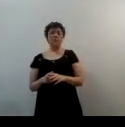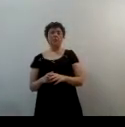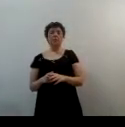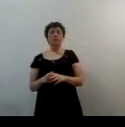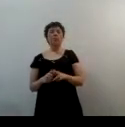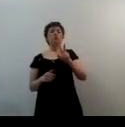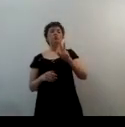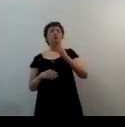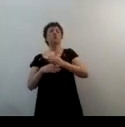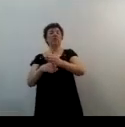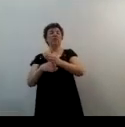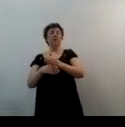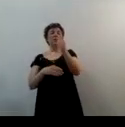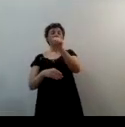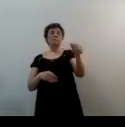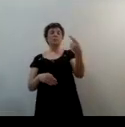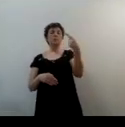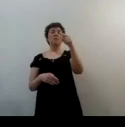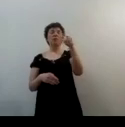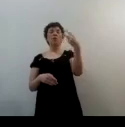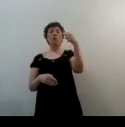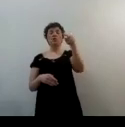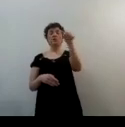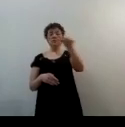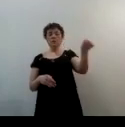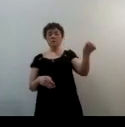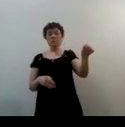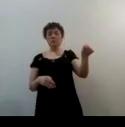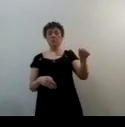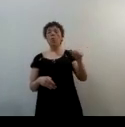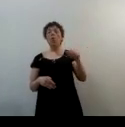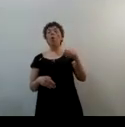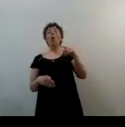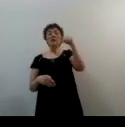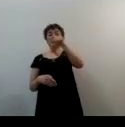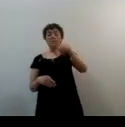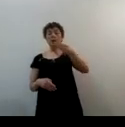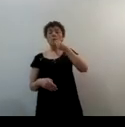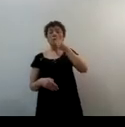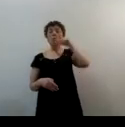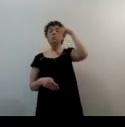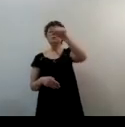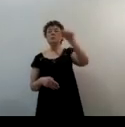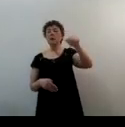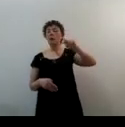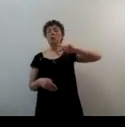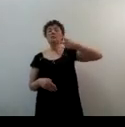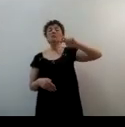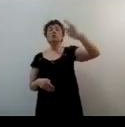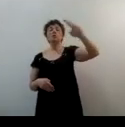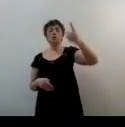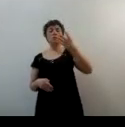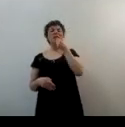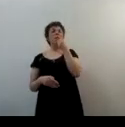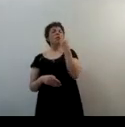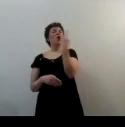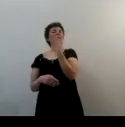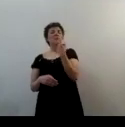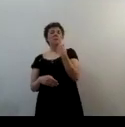la semana, o una semana consumes una vez y la otra semana no consumes, pero que no es un alimento que sea imprescindible en la dieta. O sea, esto